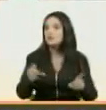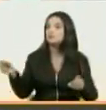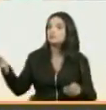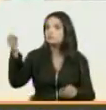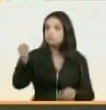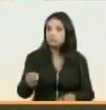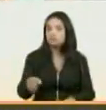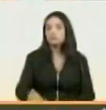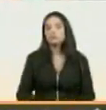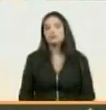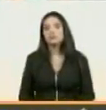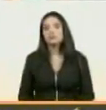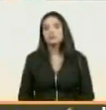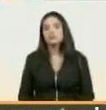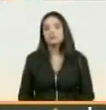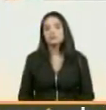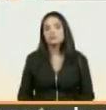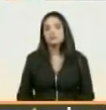ella,